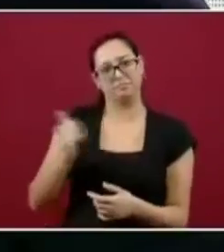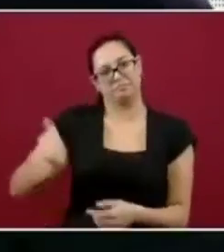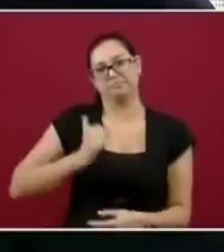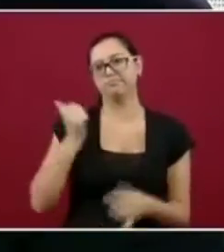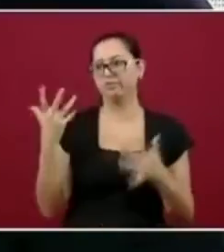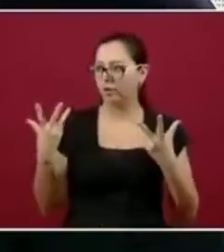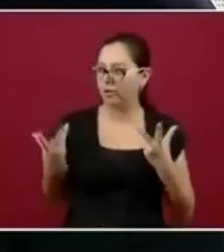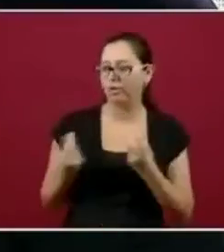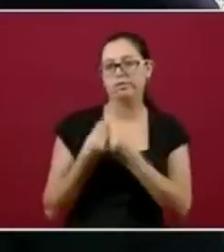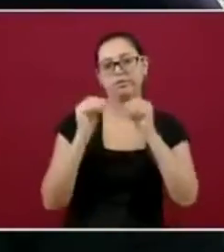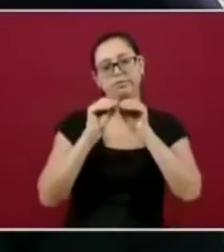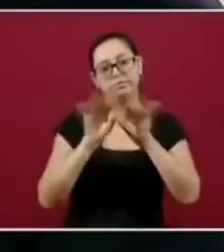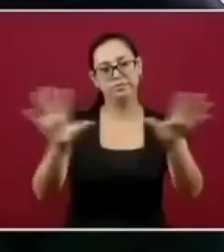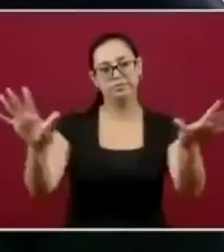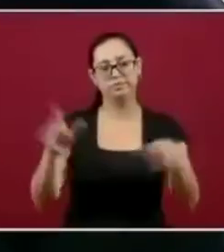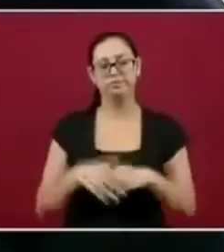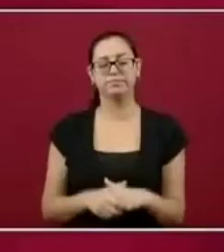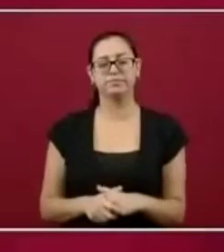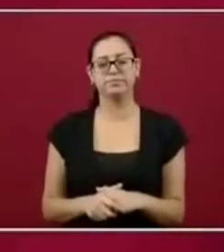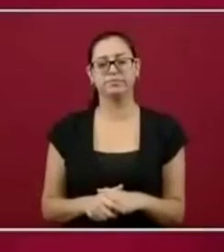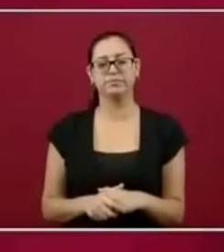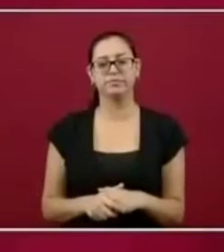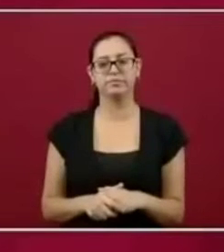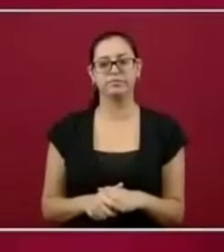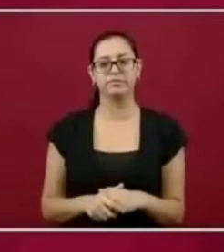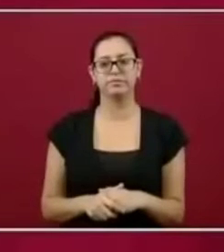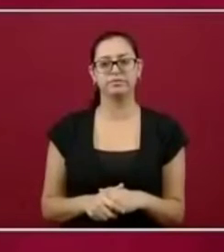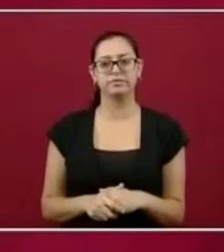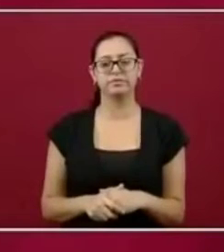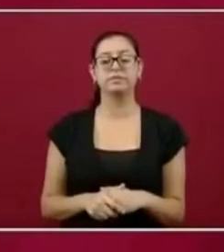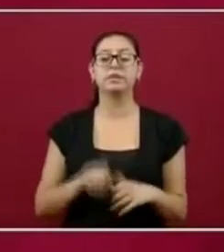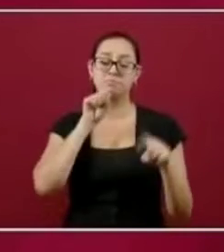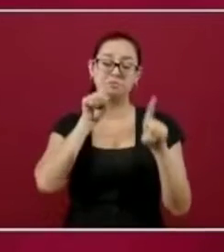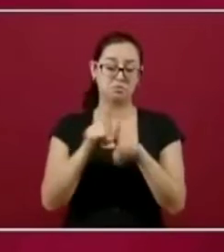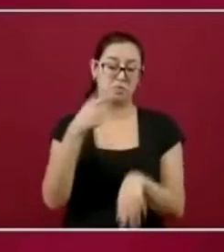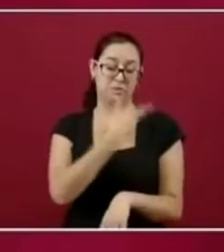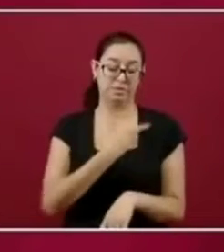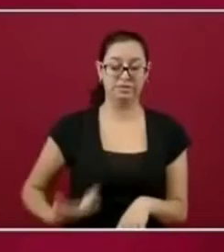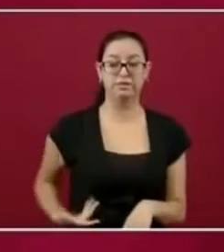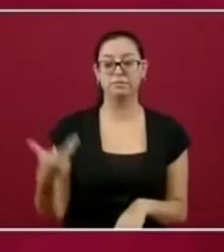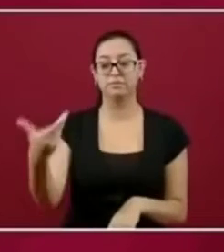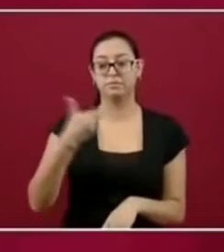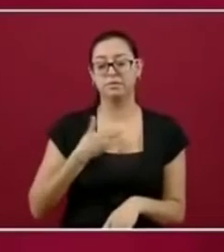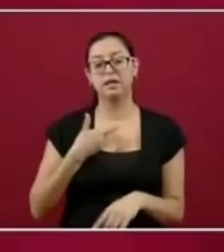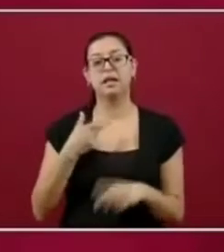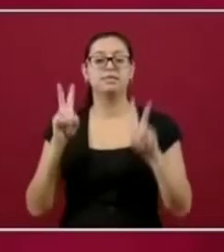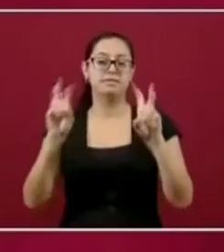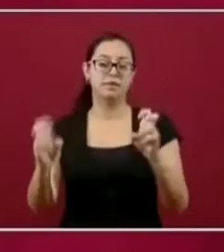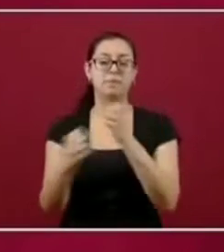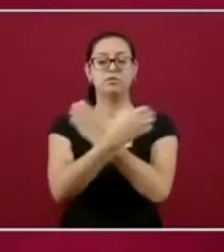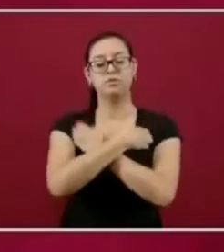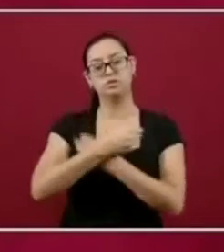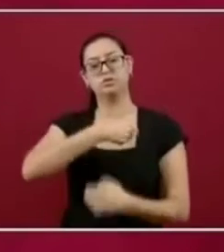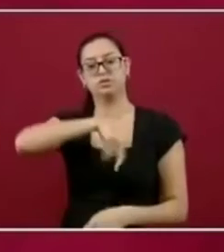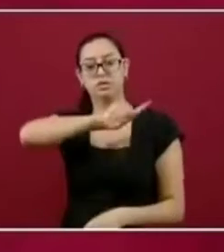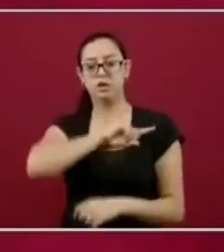Eso es una prioridad para nosotros. Quiere el presidente, y nos lo pidió así, que ampliáramos los programas de educación, salud y